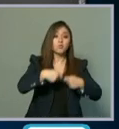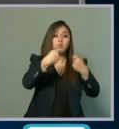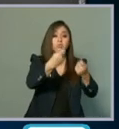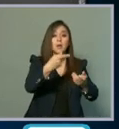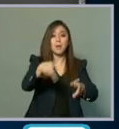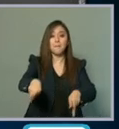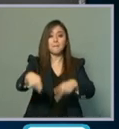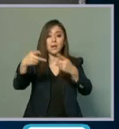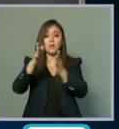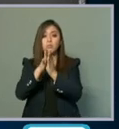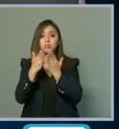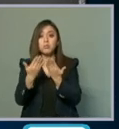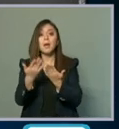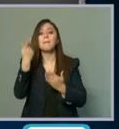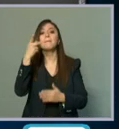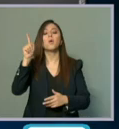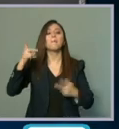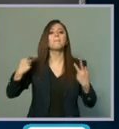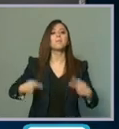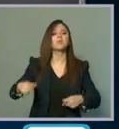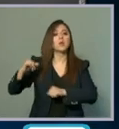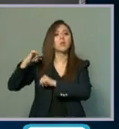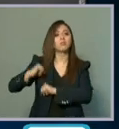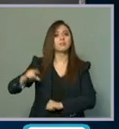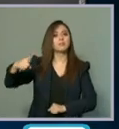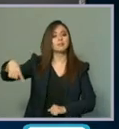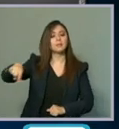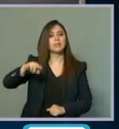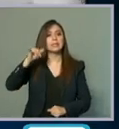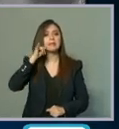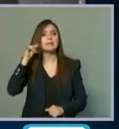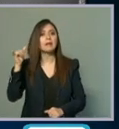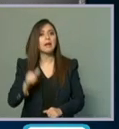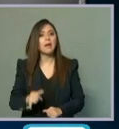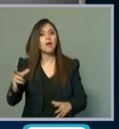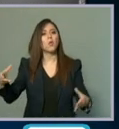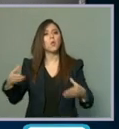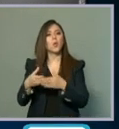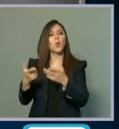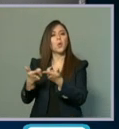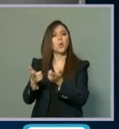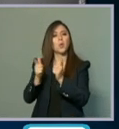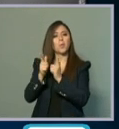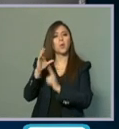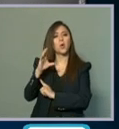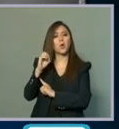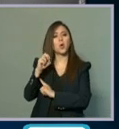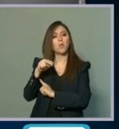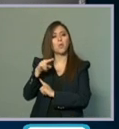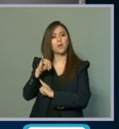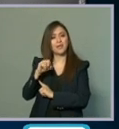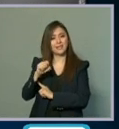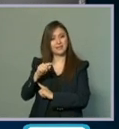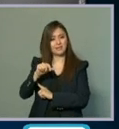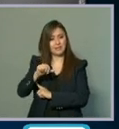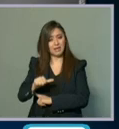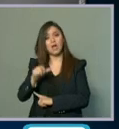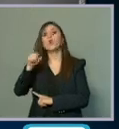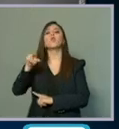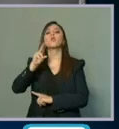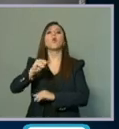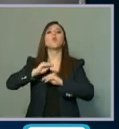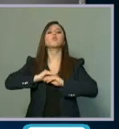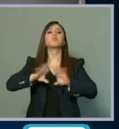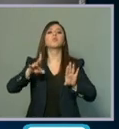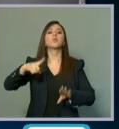un corresponsal italiano del Partido Comunista, bueno, que era corresponsal de comunista, porque la obra no iba a ser publicada en Rusia,